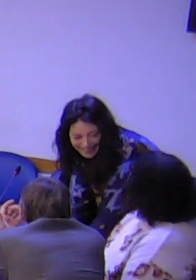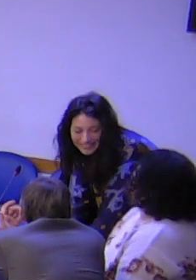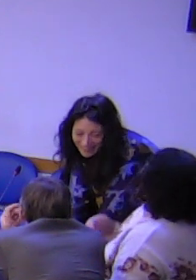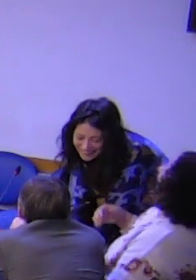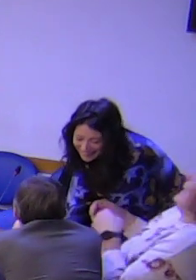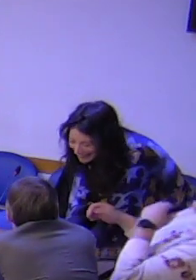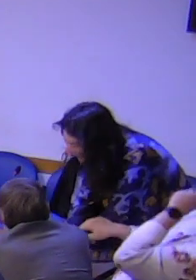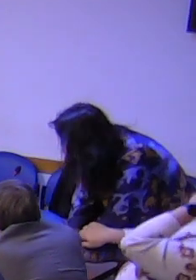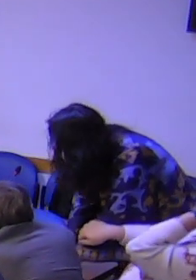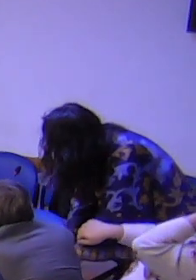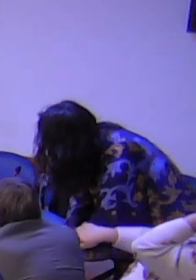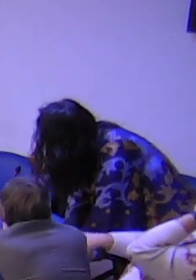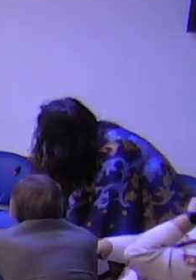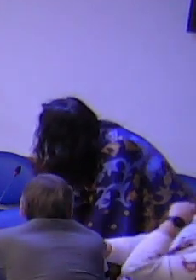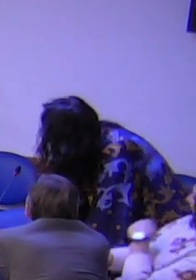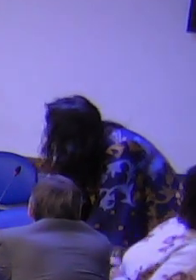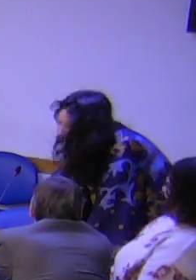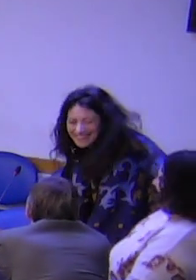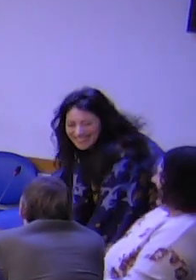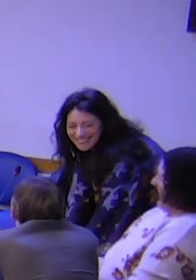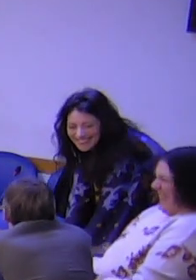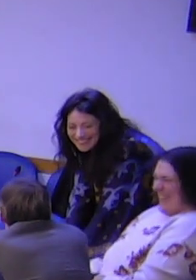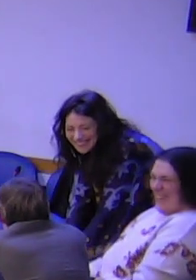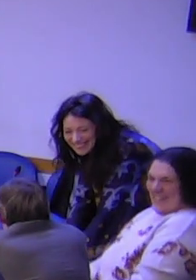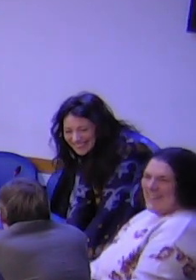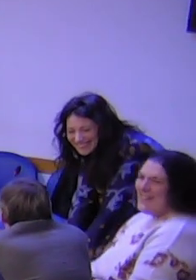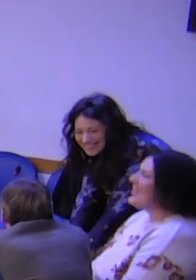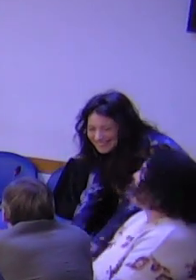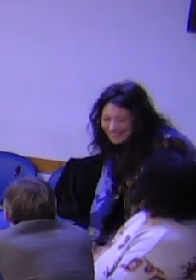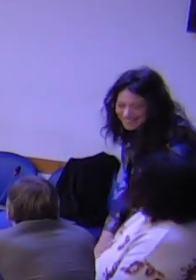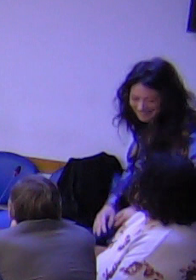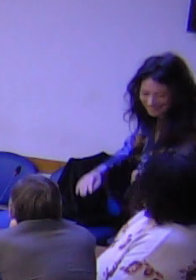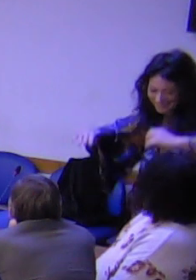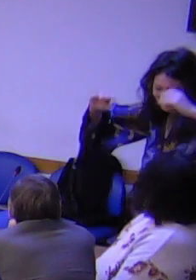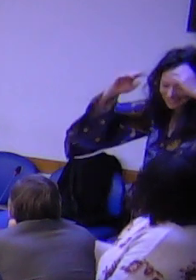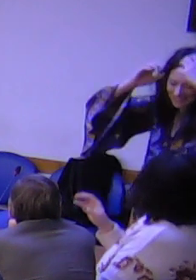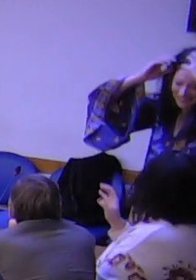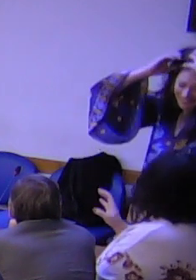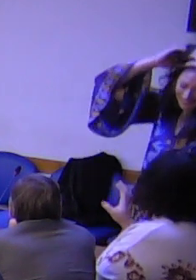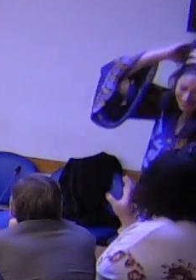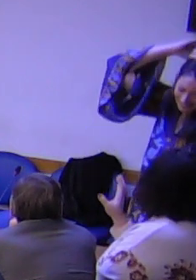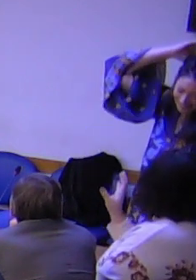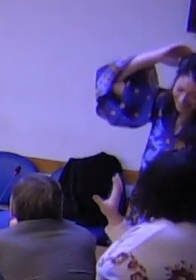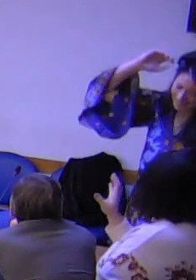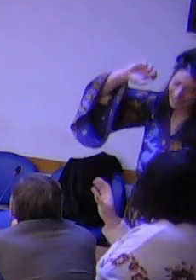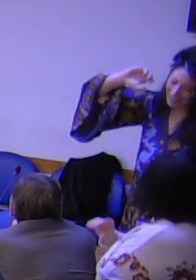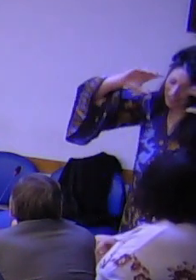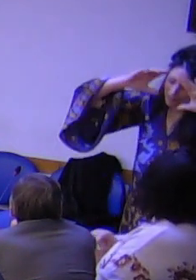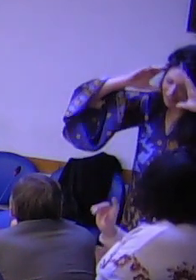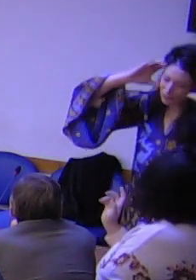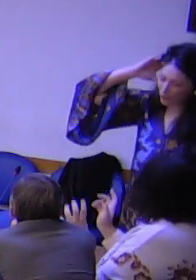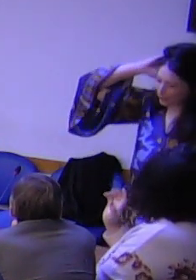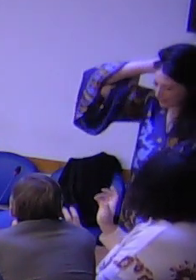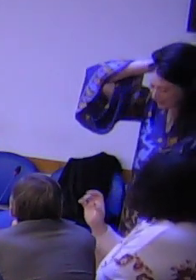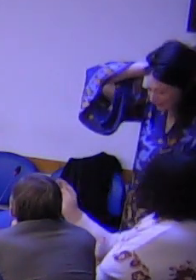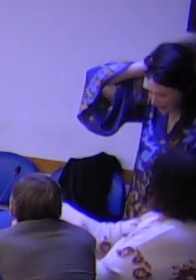finalmente el número y que pueda comenzar. Pero a ver, estamos muy cerquita ya de, superando el menos 10, muy cerca